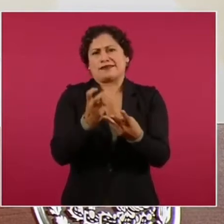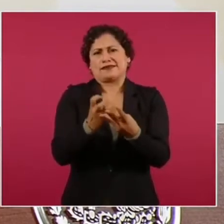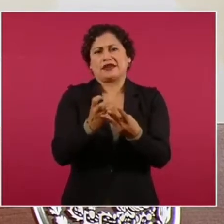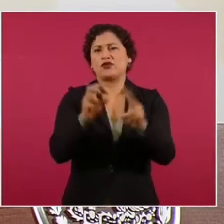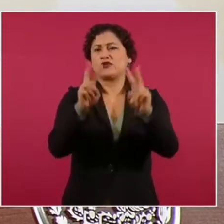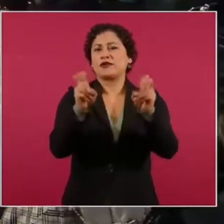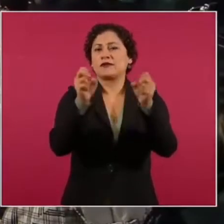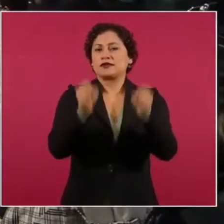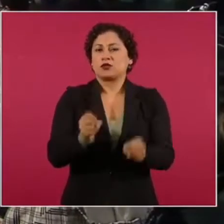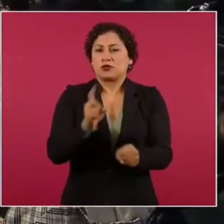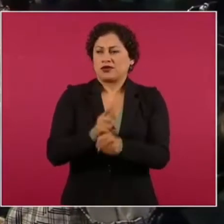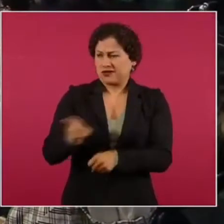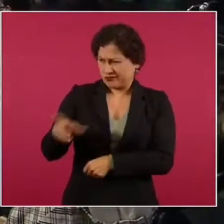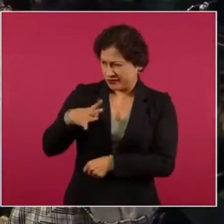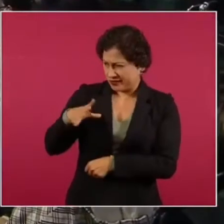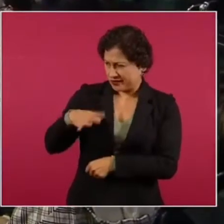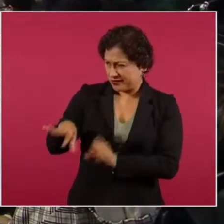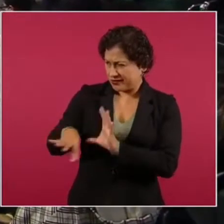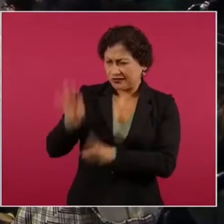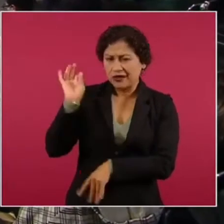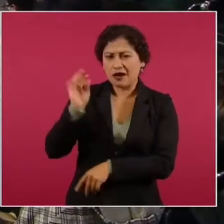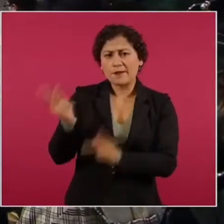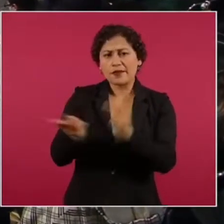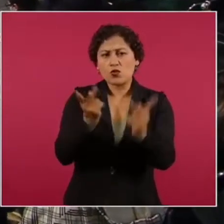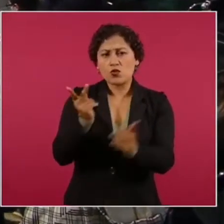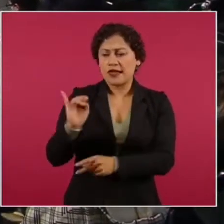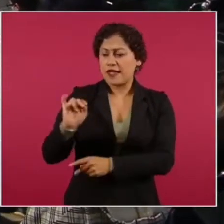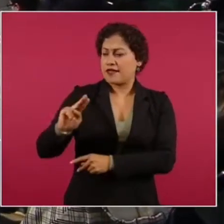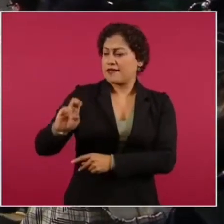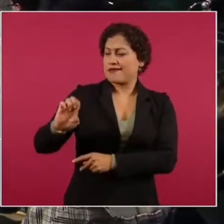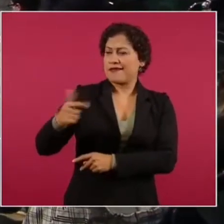¿No tienes por ahí la última encuesta del INEGI?